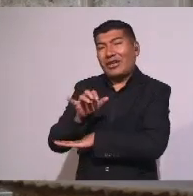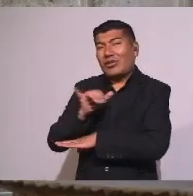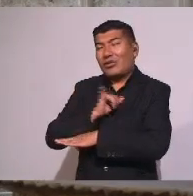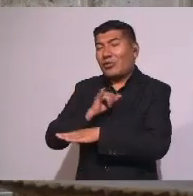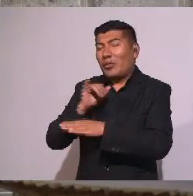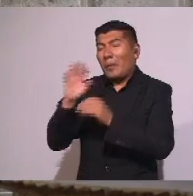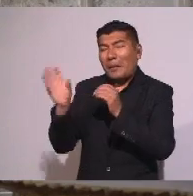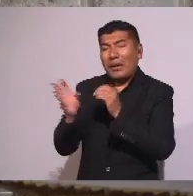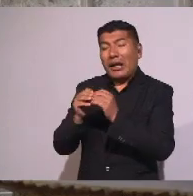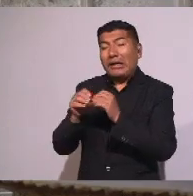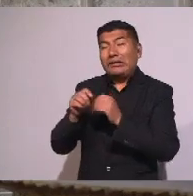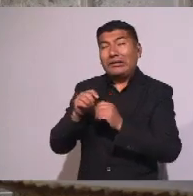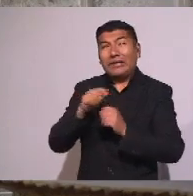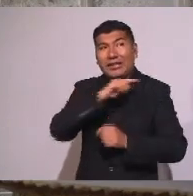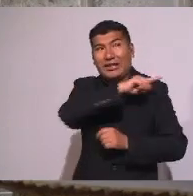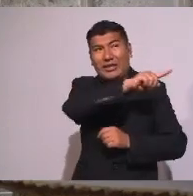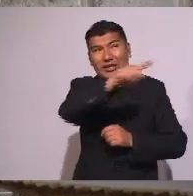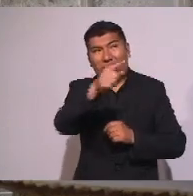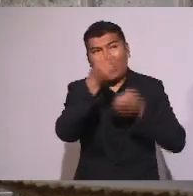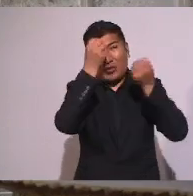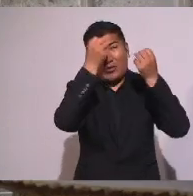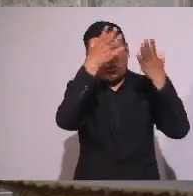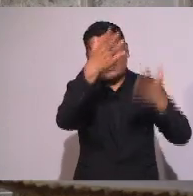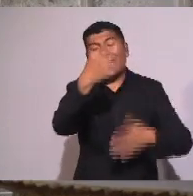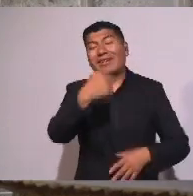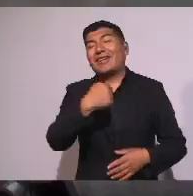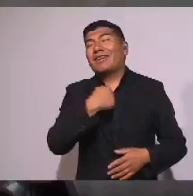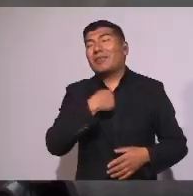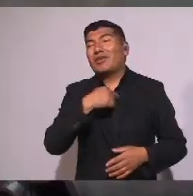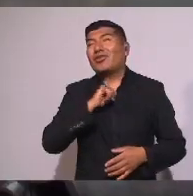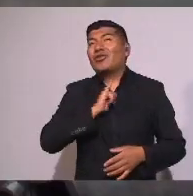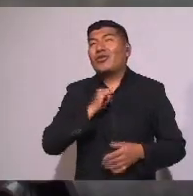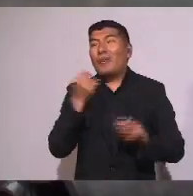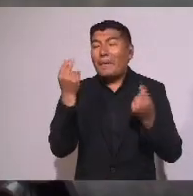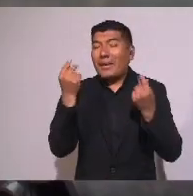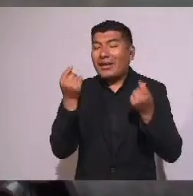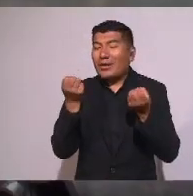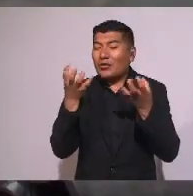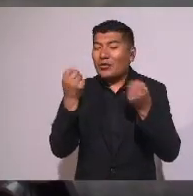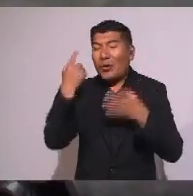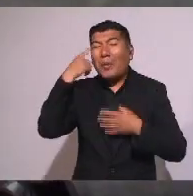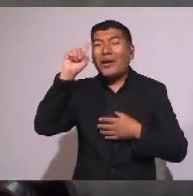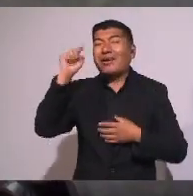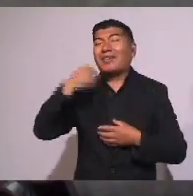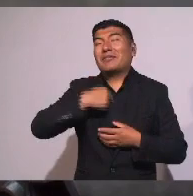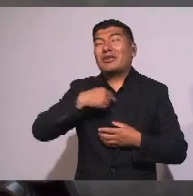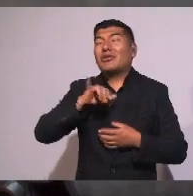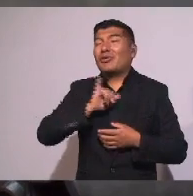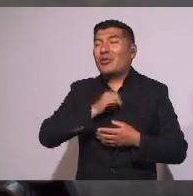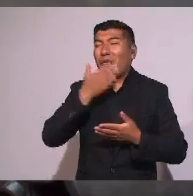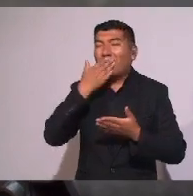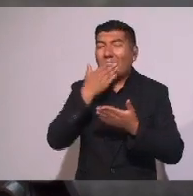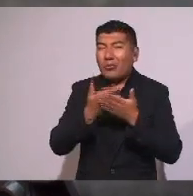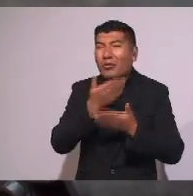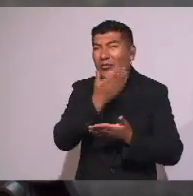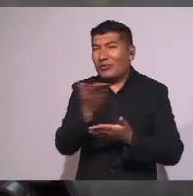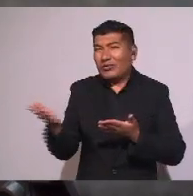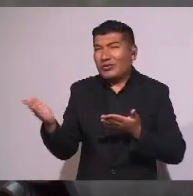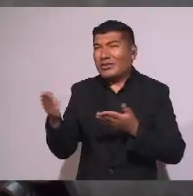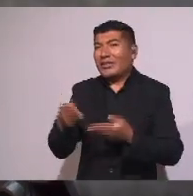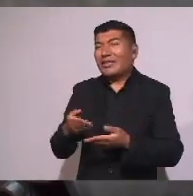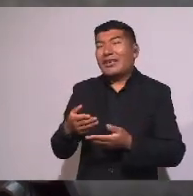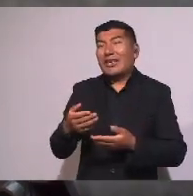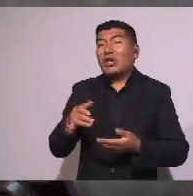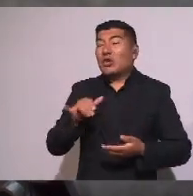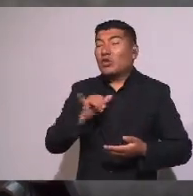otros, que los otros me obedezcan, voy a tratar de tener riqueza para mí, voy a tratar de tener bienes para mí, me